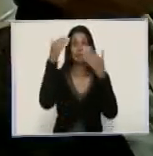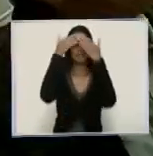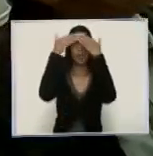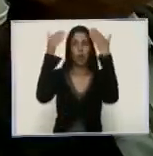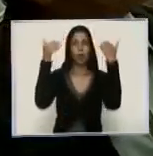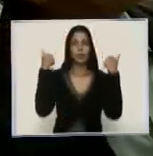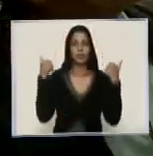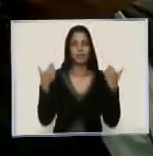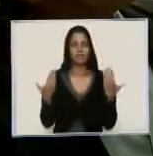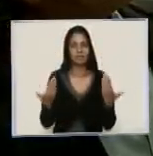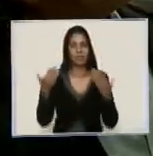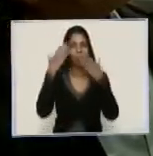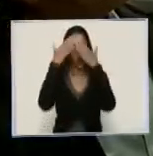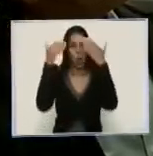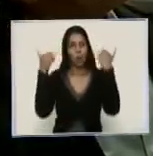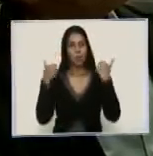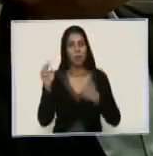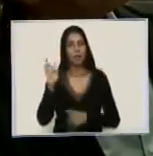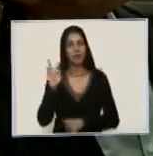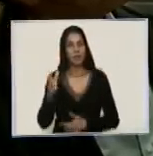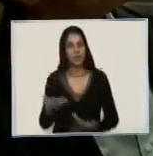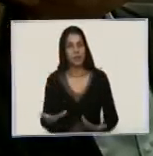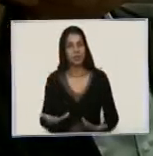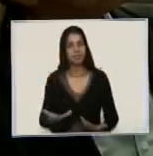a ellos se les olvida eso con facilidad.